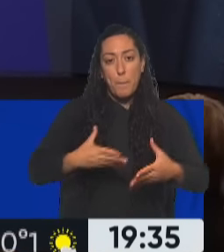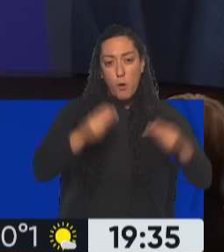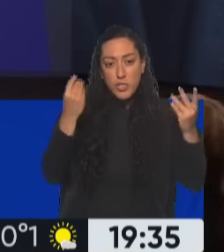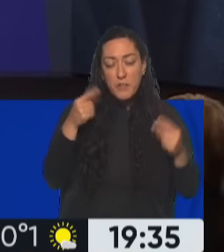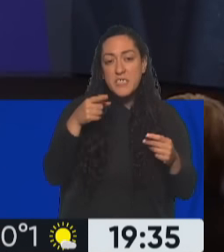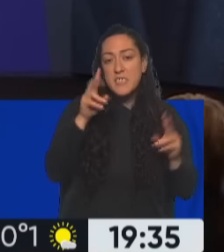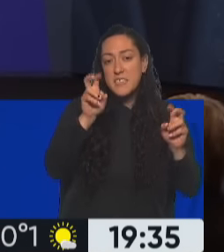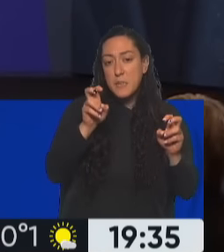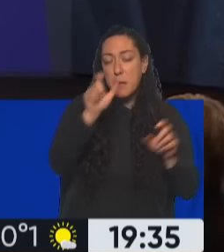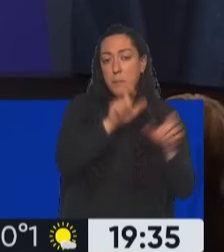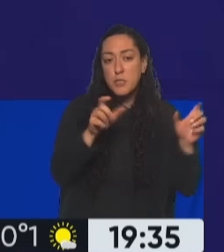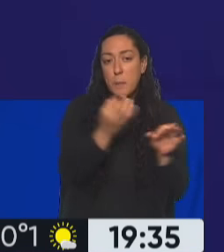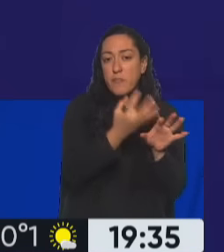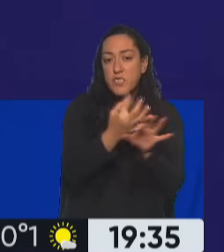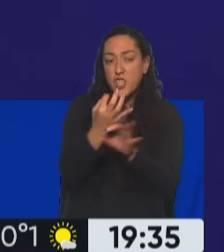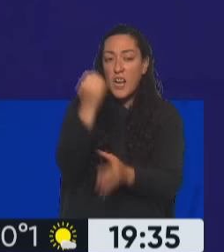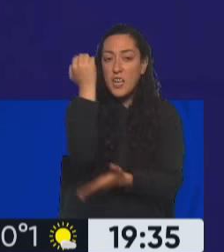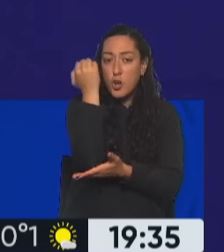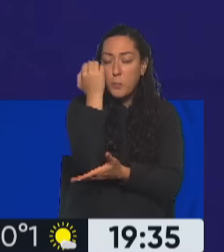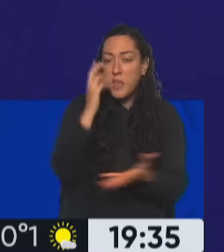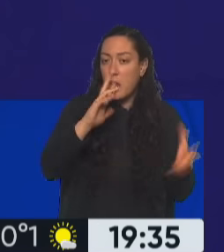los economistas son parte del problema, no de la solución.